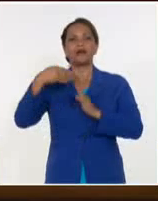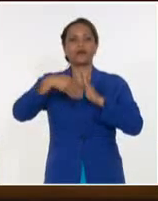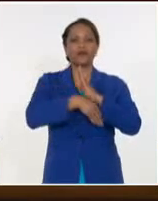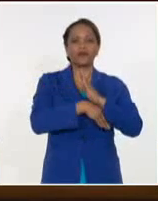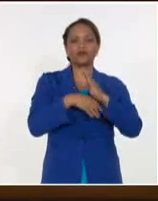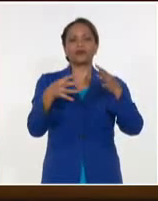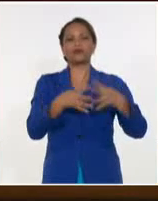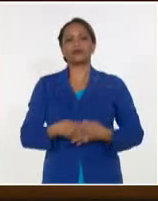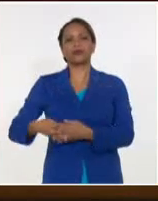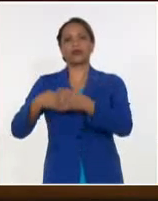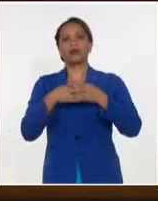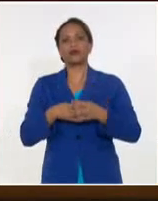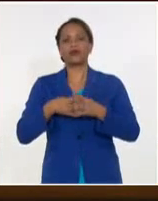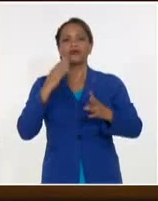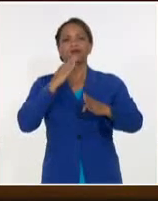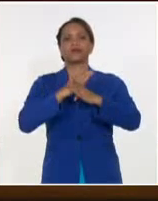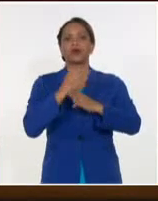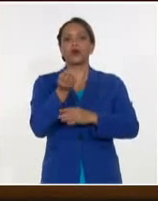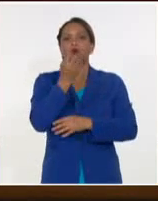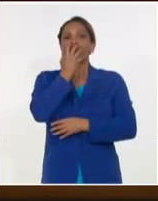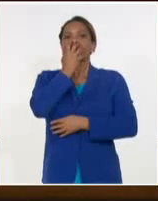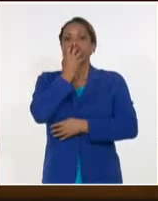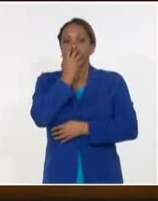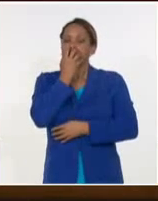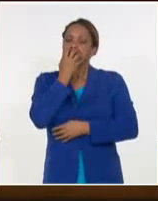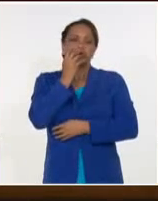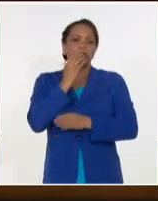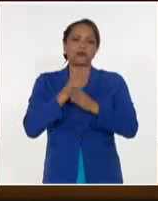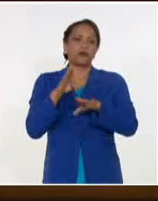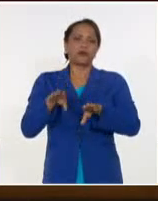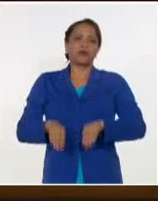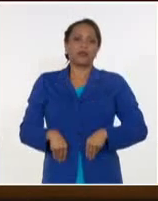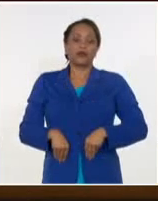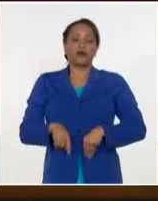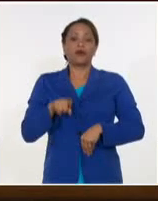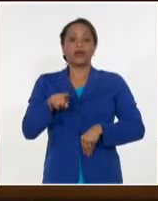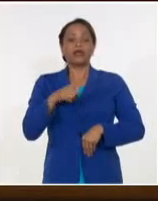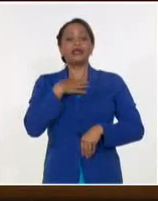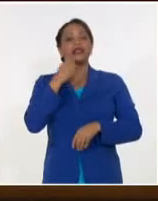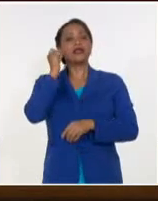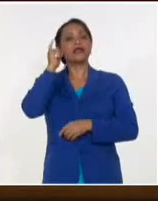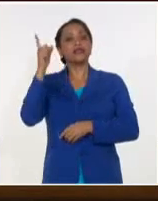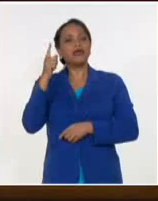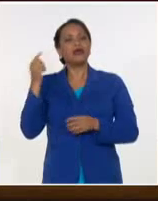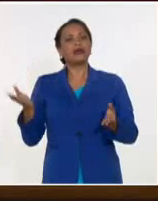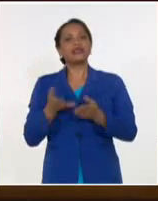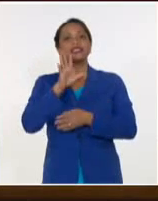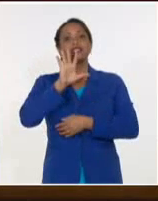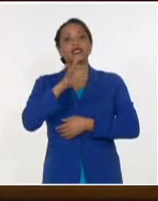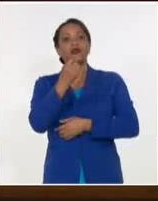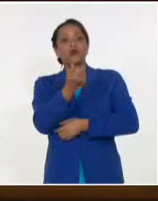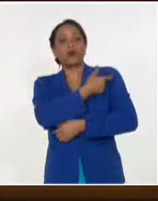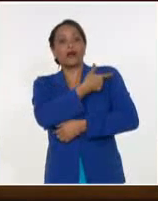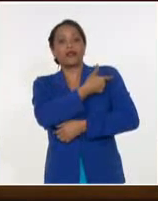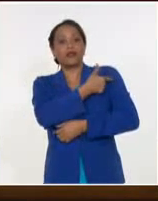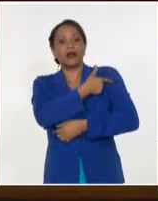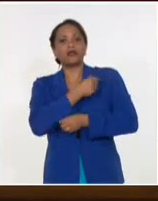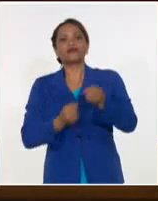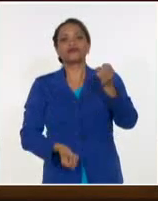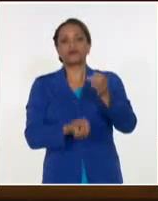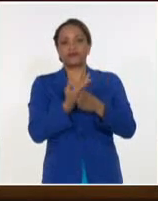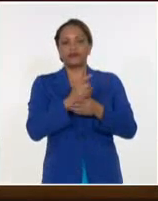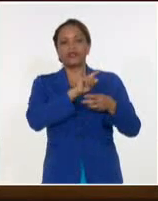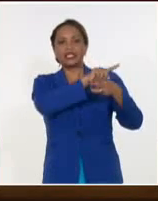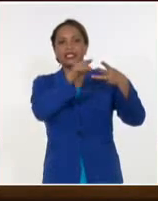la adquisición de oxígeno medicinal. Es la idea y la consagración de la que brotaron 5 candidatos vacunales, de ellos